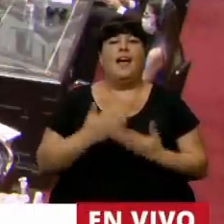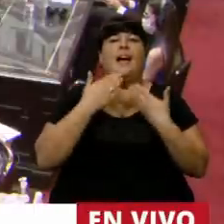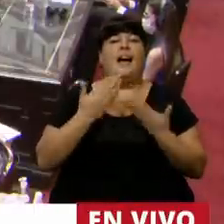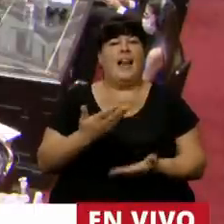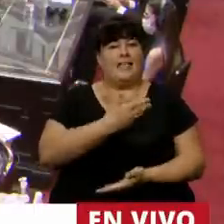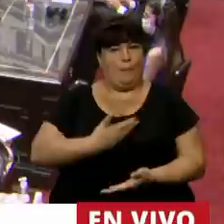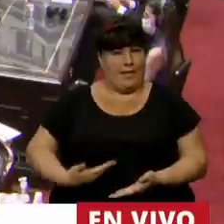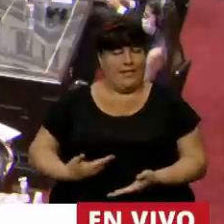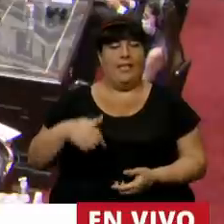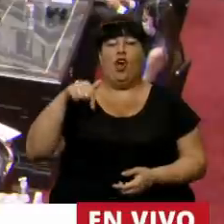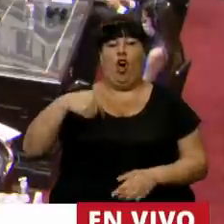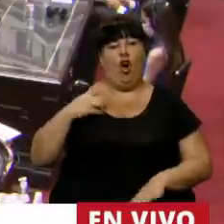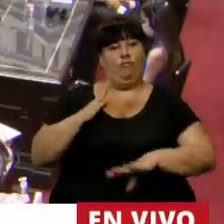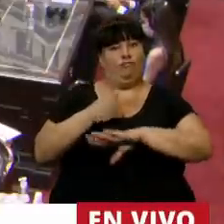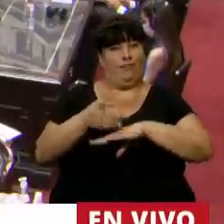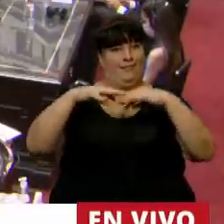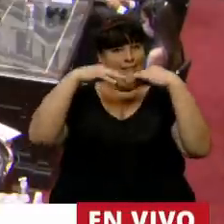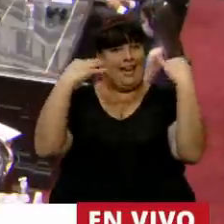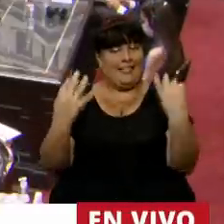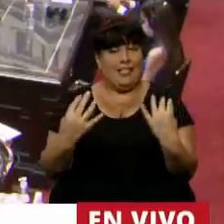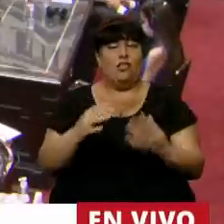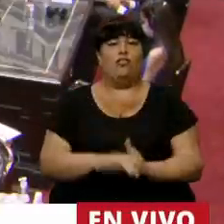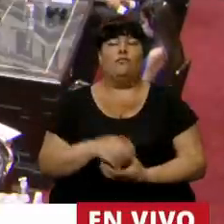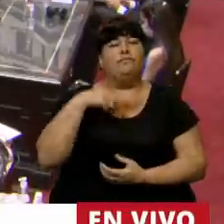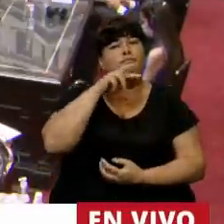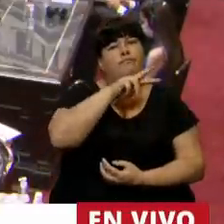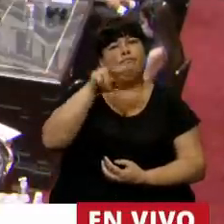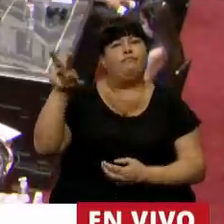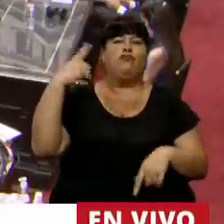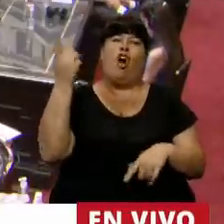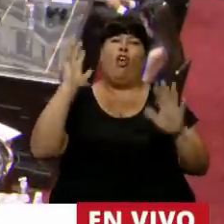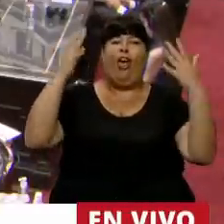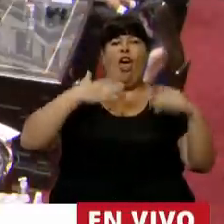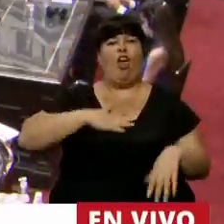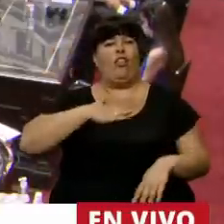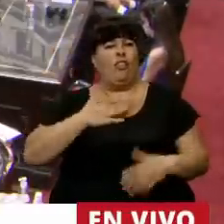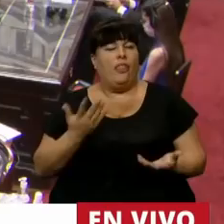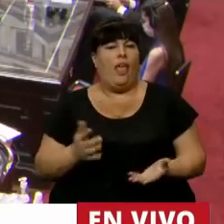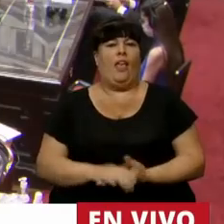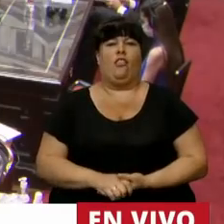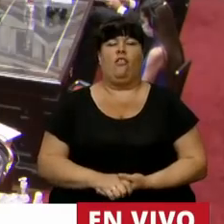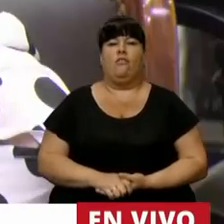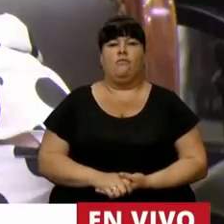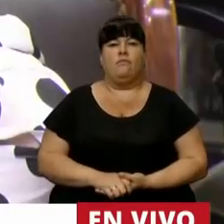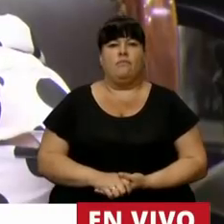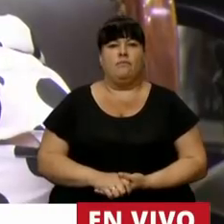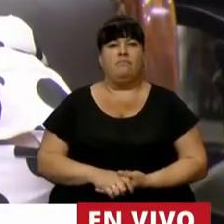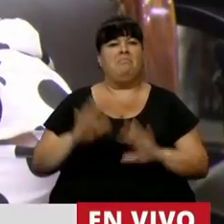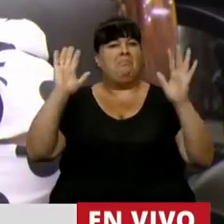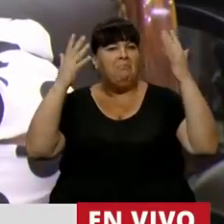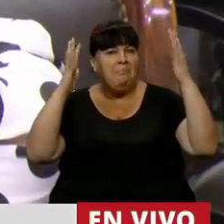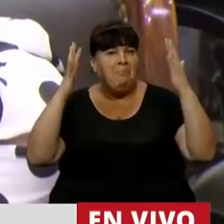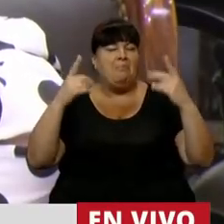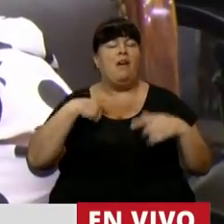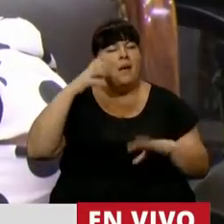Gracias, presidente. Hoy cuando entré a este recinto y vi a tantos festejando, contentos,